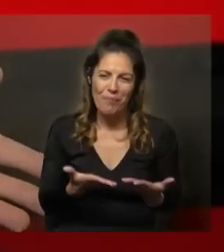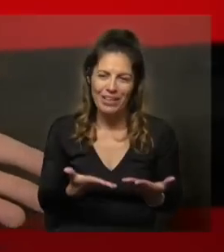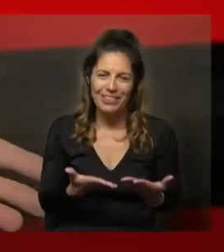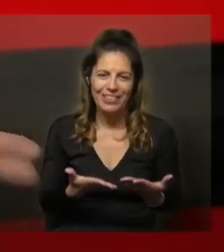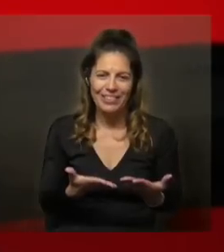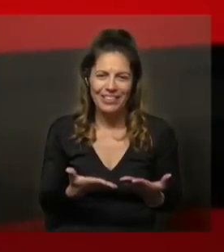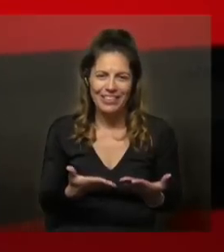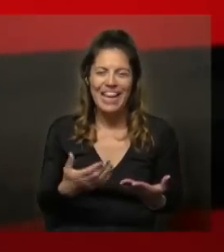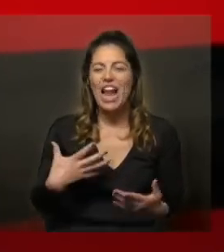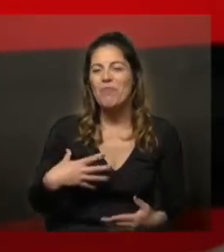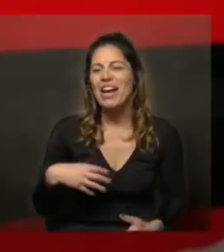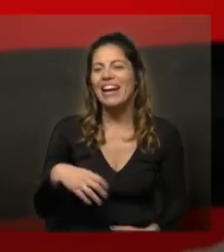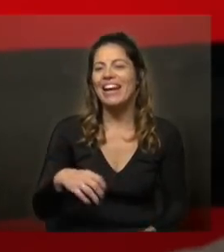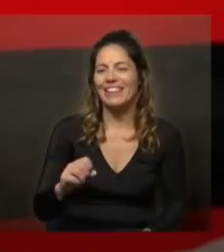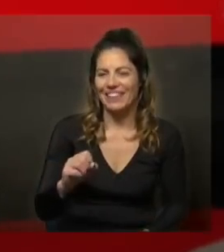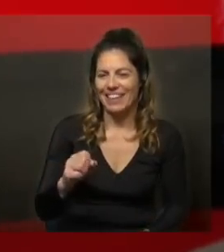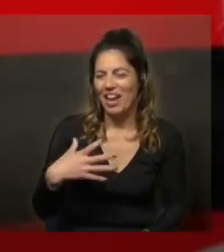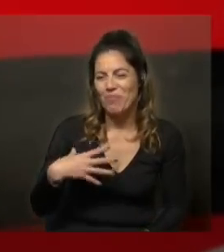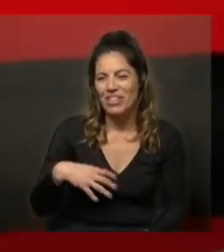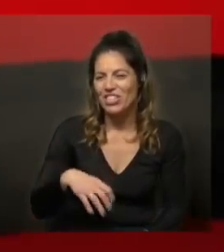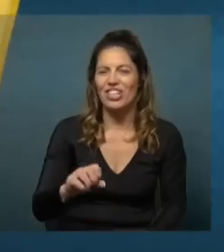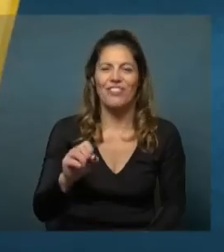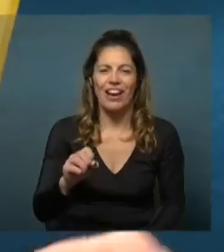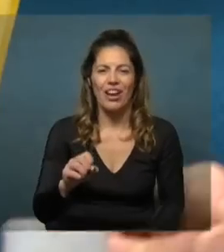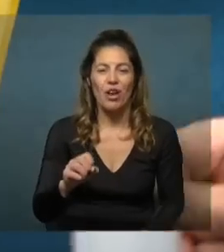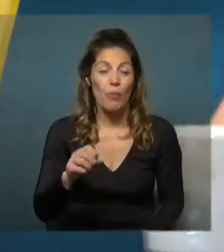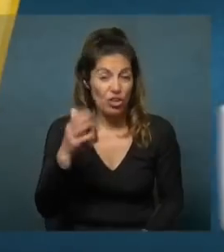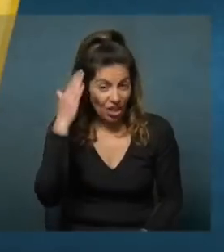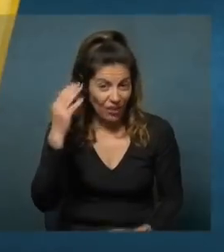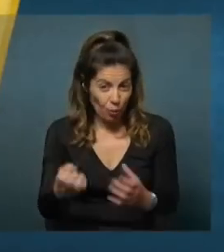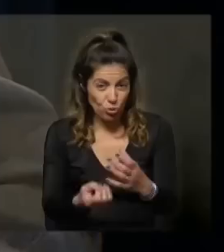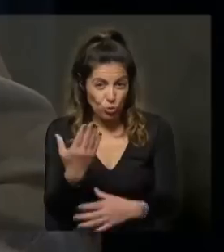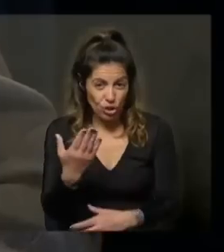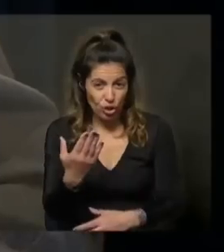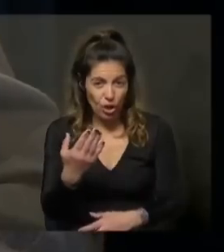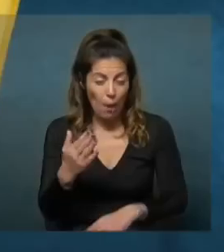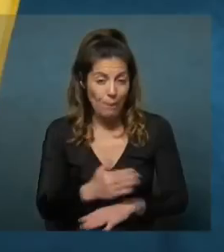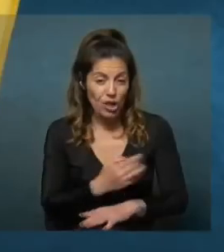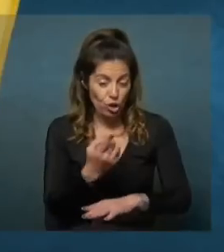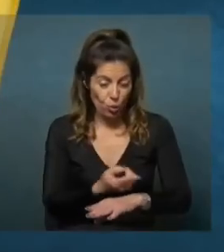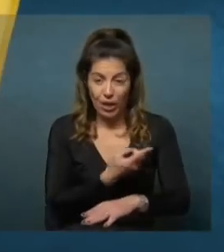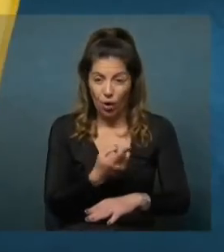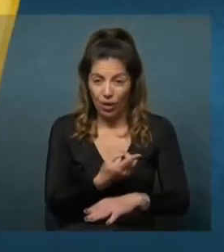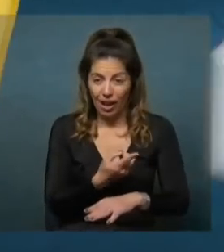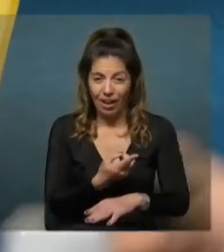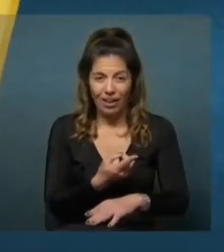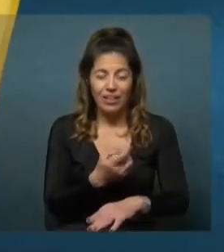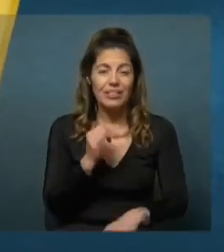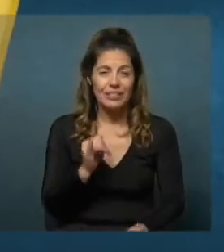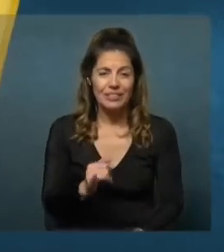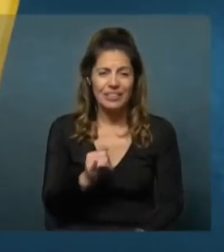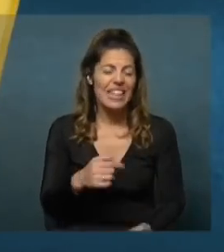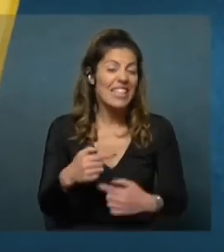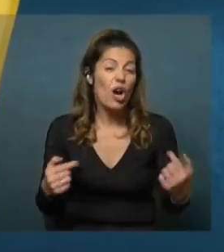te arrastra bueno sabes Cómo surgió no en menos de una hora o sea sí sí